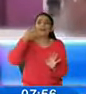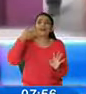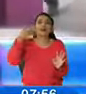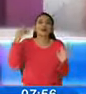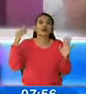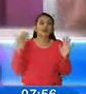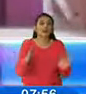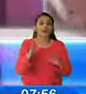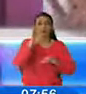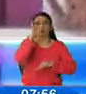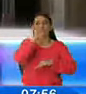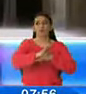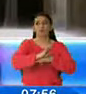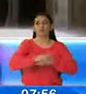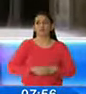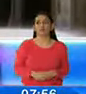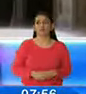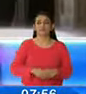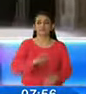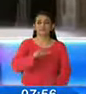podido pasar al Ecuador.